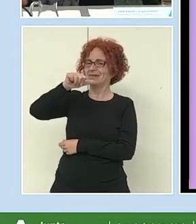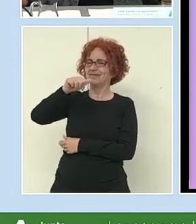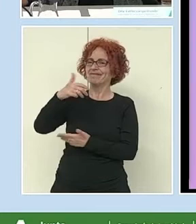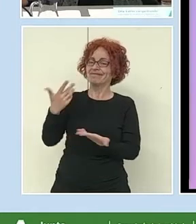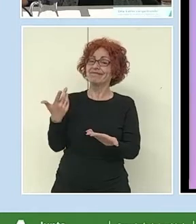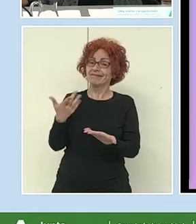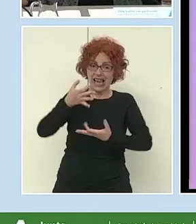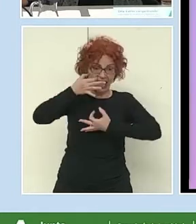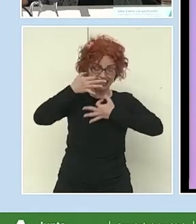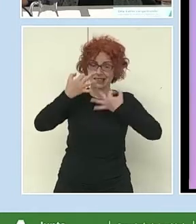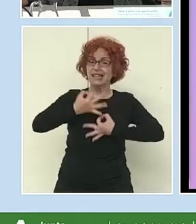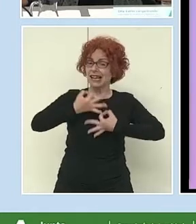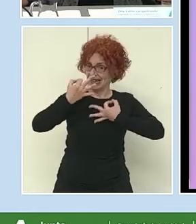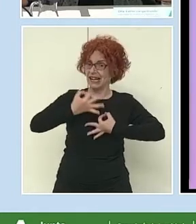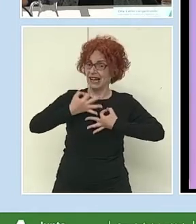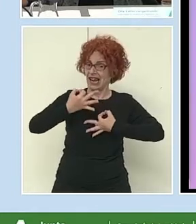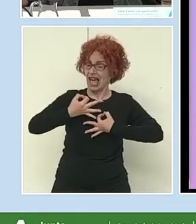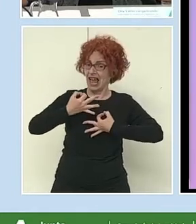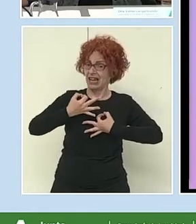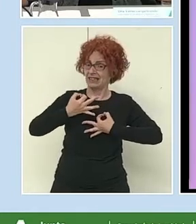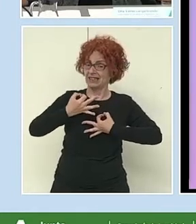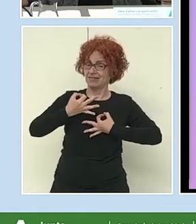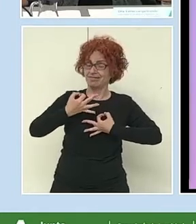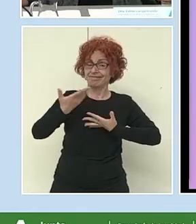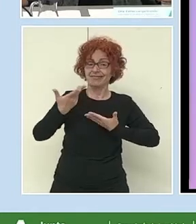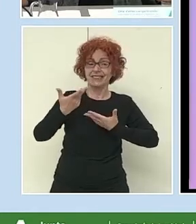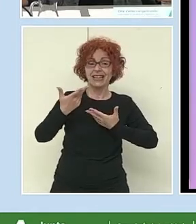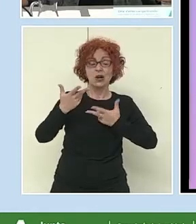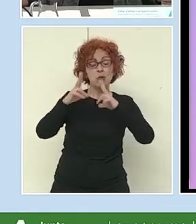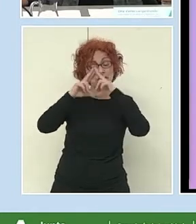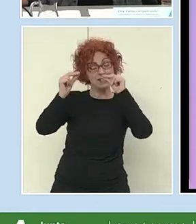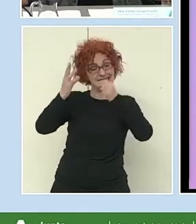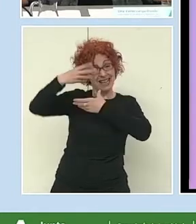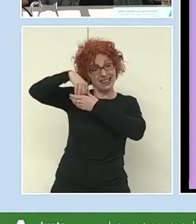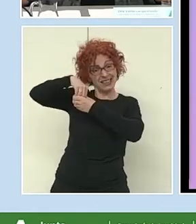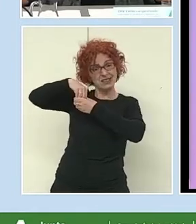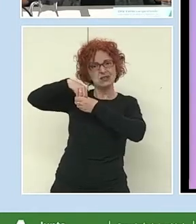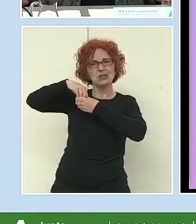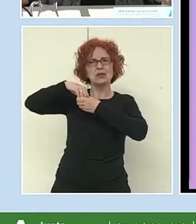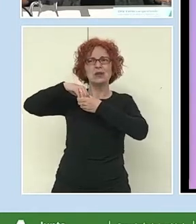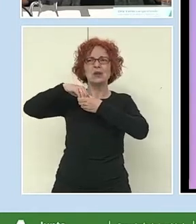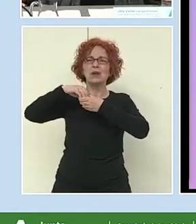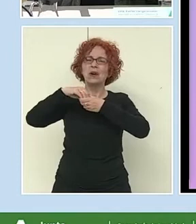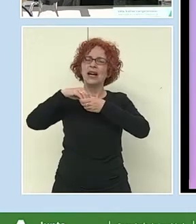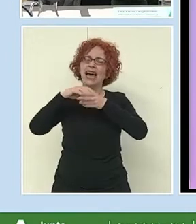Es un hecho que las carreras de ingeniería y en este caso